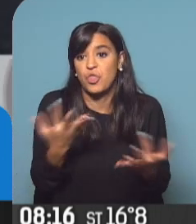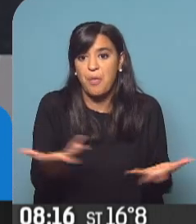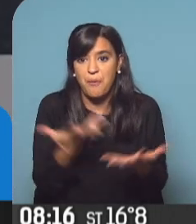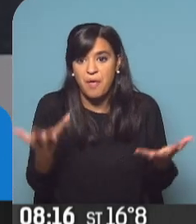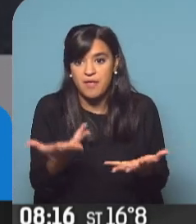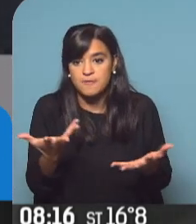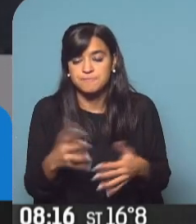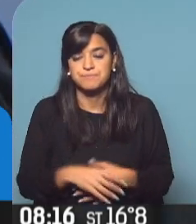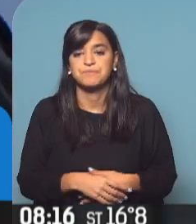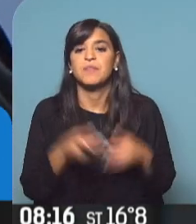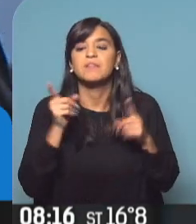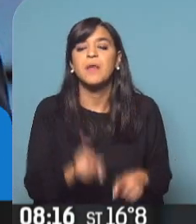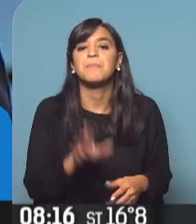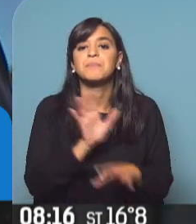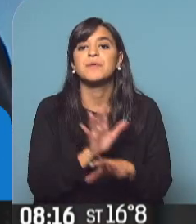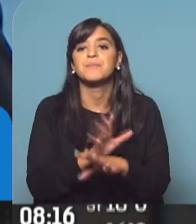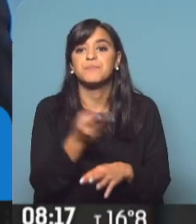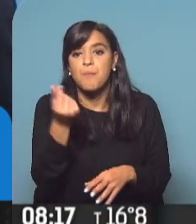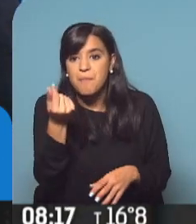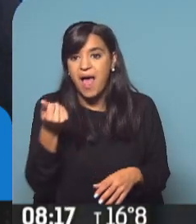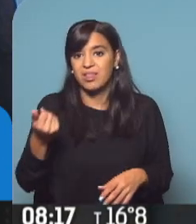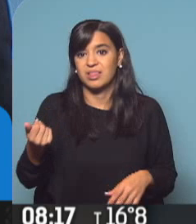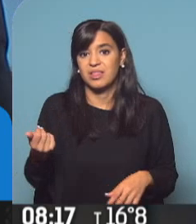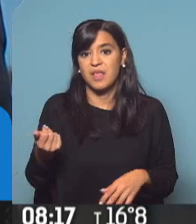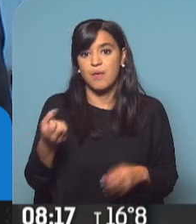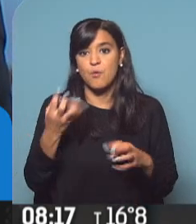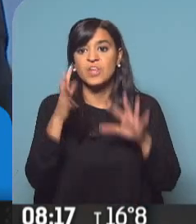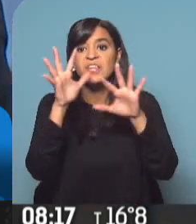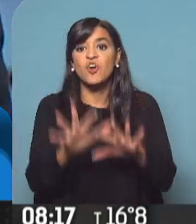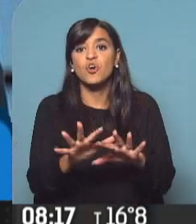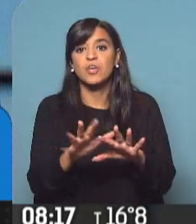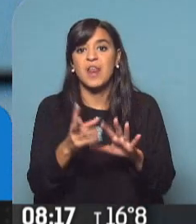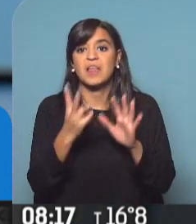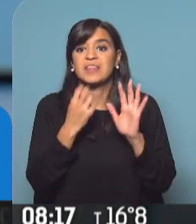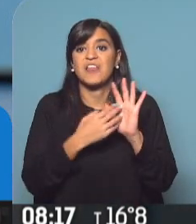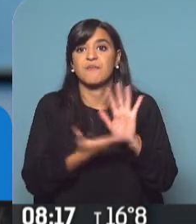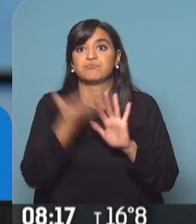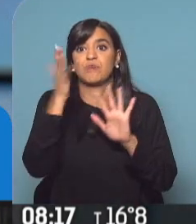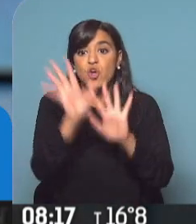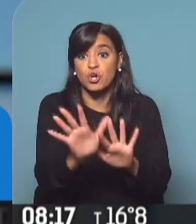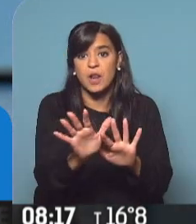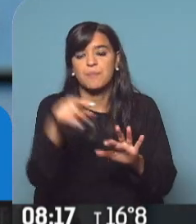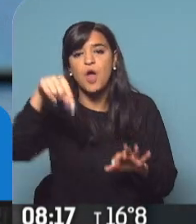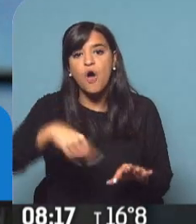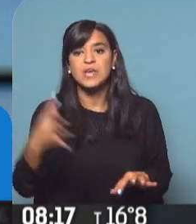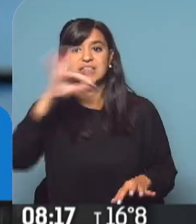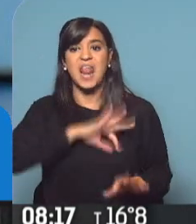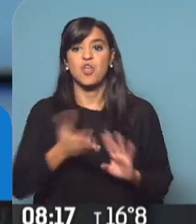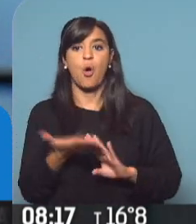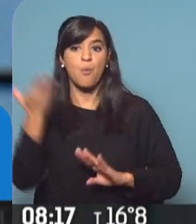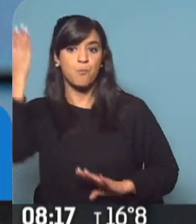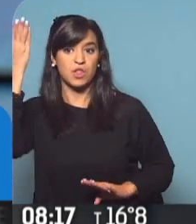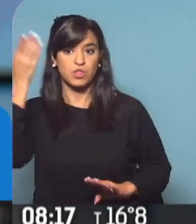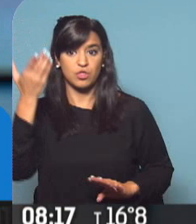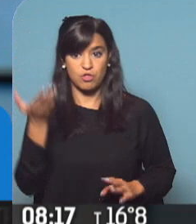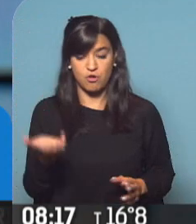decías que va a haber disponible del bolsillo porque claro se congela el aumento de las tarifas lo que tiene que comentar ahora es el salario para que aparezca